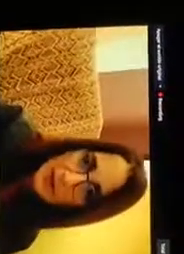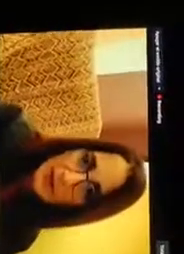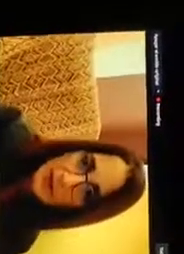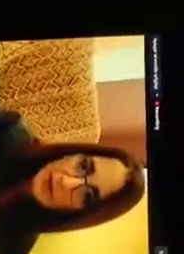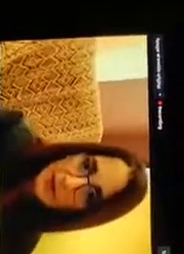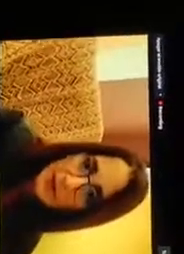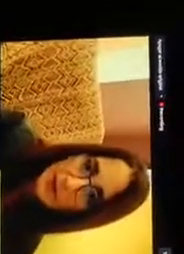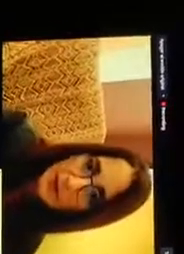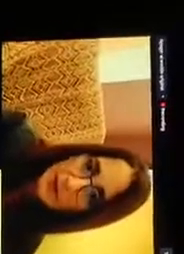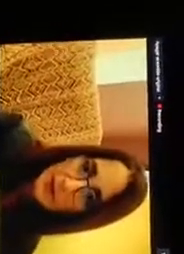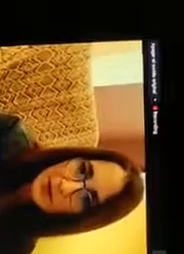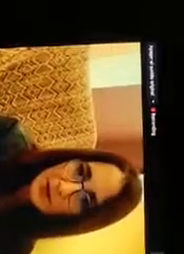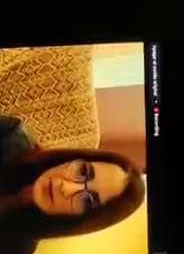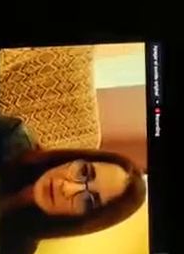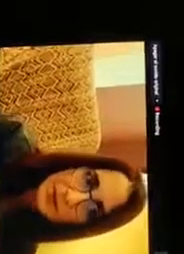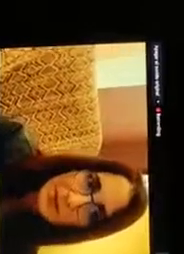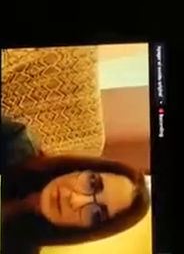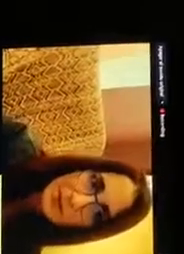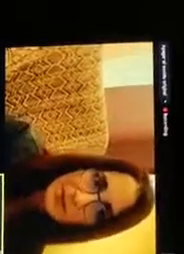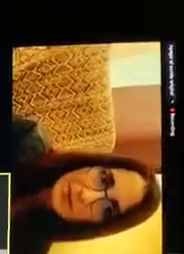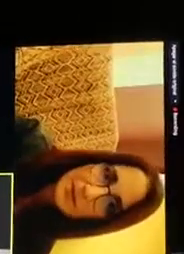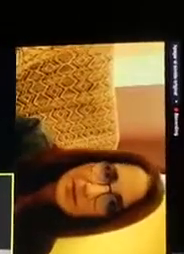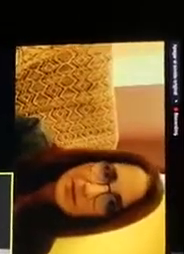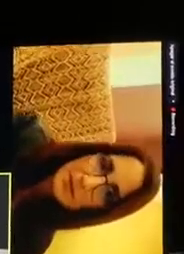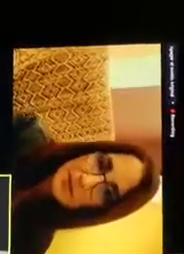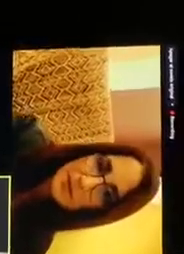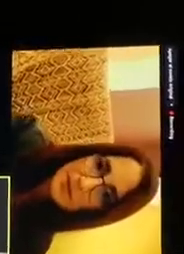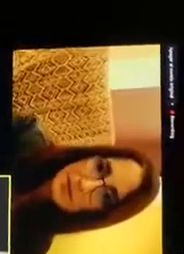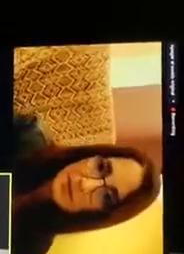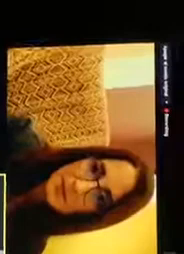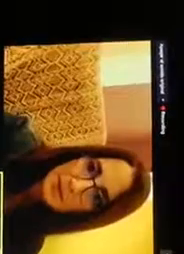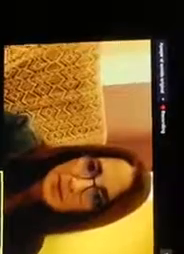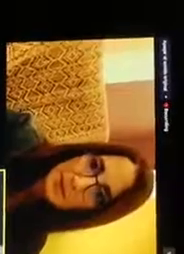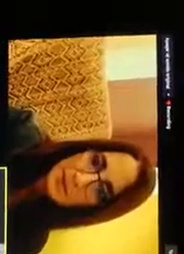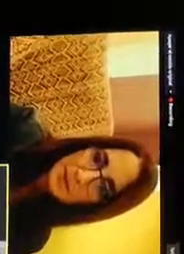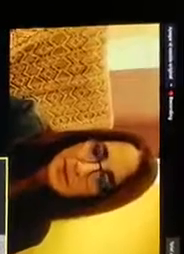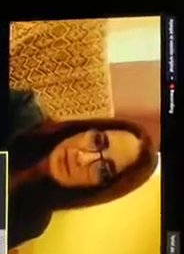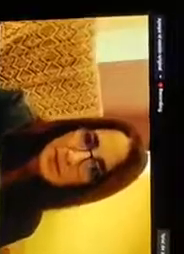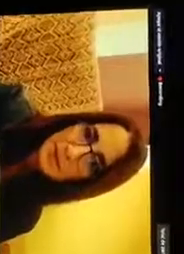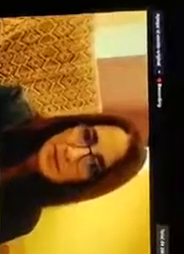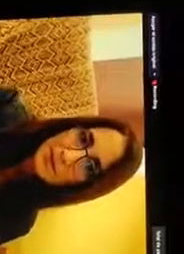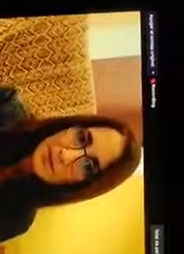Ya está, ¿eh? Ay, un segundito.